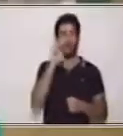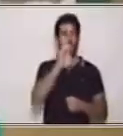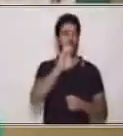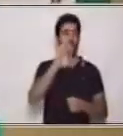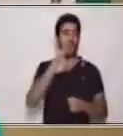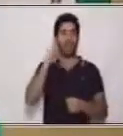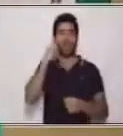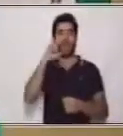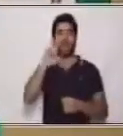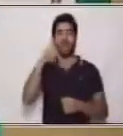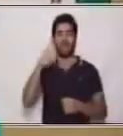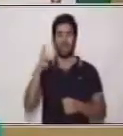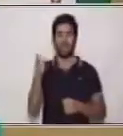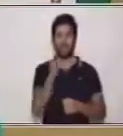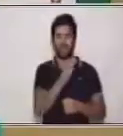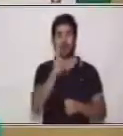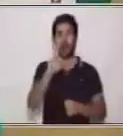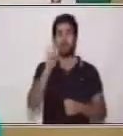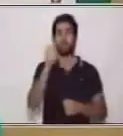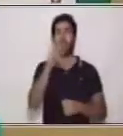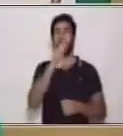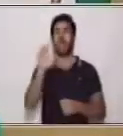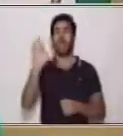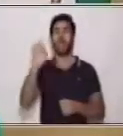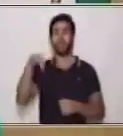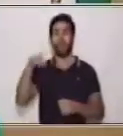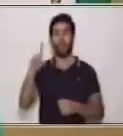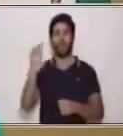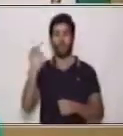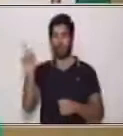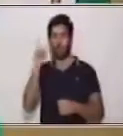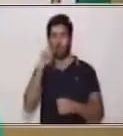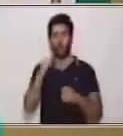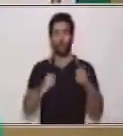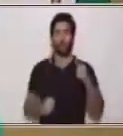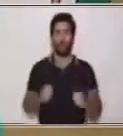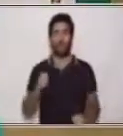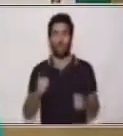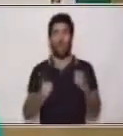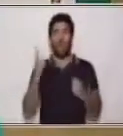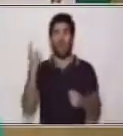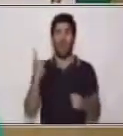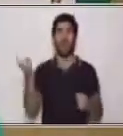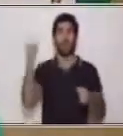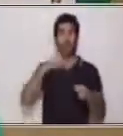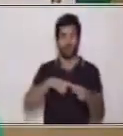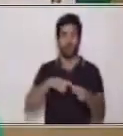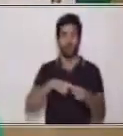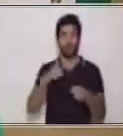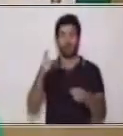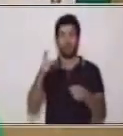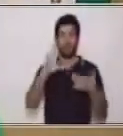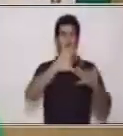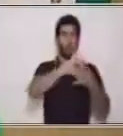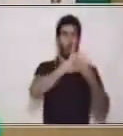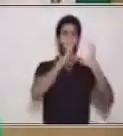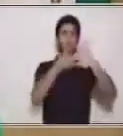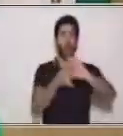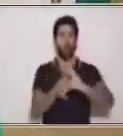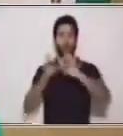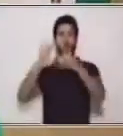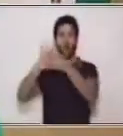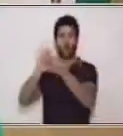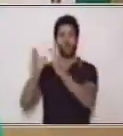Barrondo. ¿Quién es Eric Barrondo? Todos sabemos que él participó en los Juegos Olímpicos de